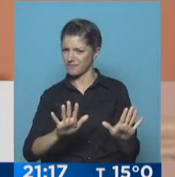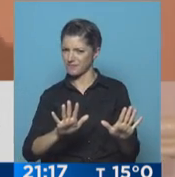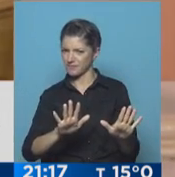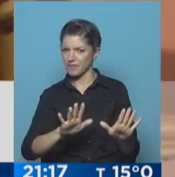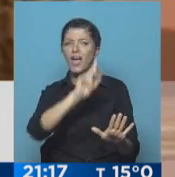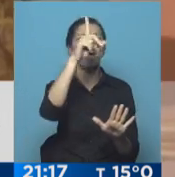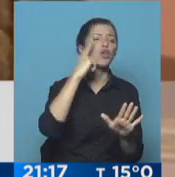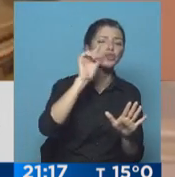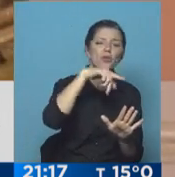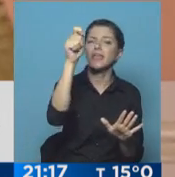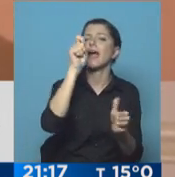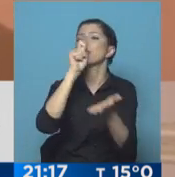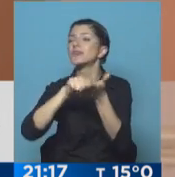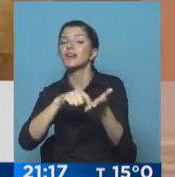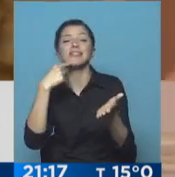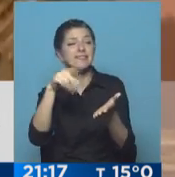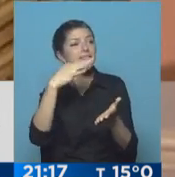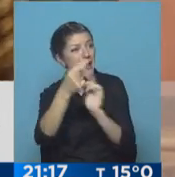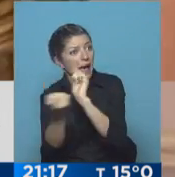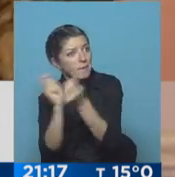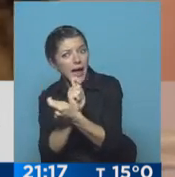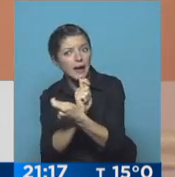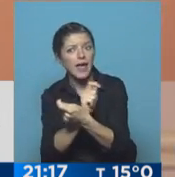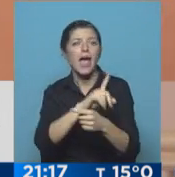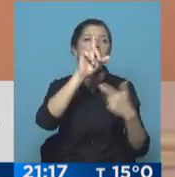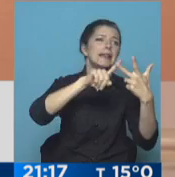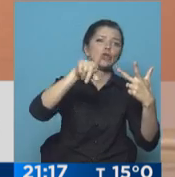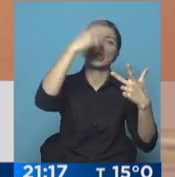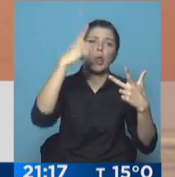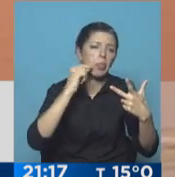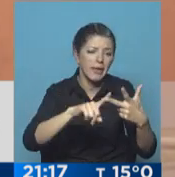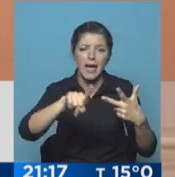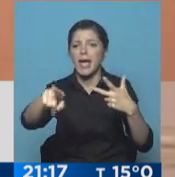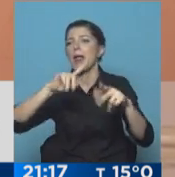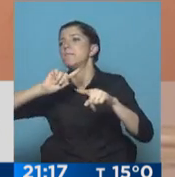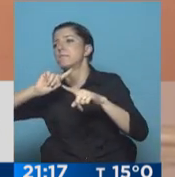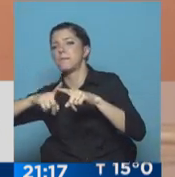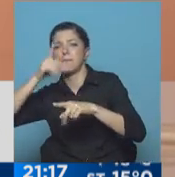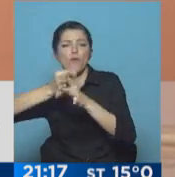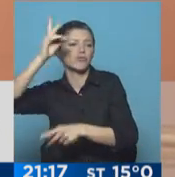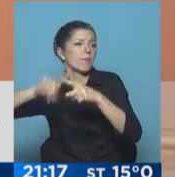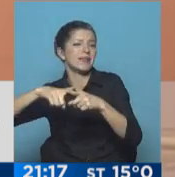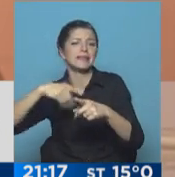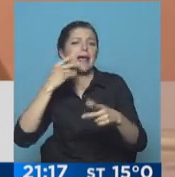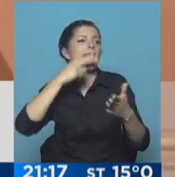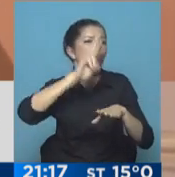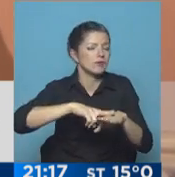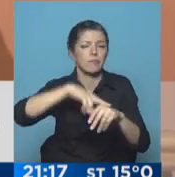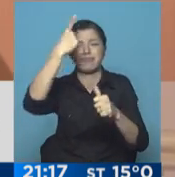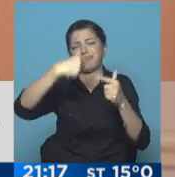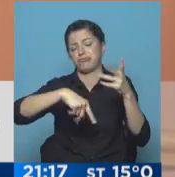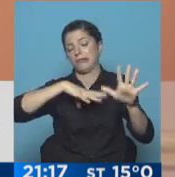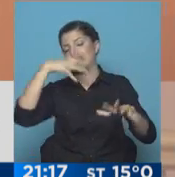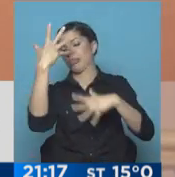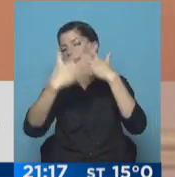al otro día el encuestador de turno le dice que hay que hacer otra cosa, al otro día el politólogo le aconseja otra y así vamos a los tumbos. Esto